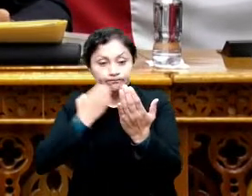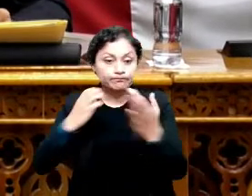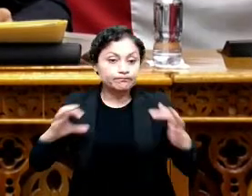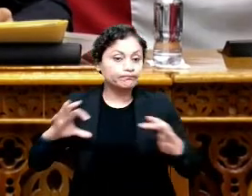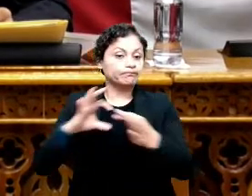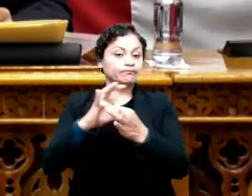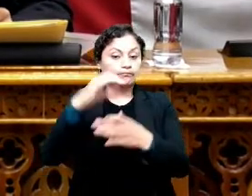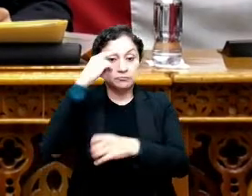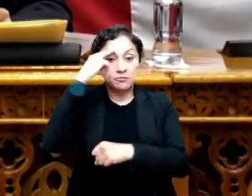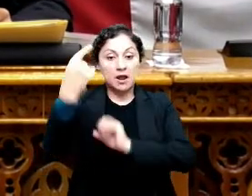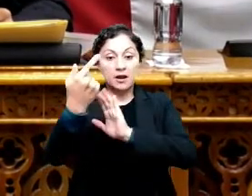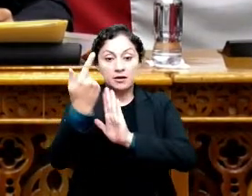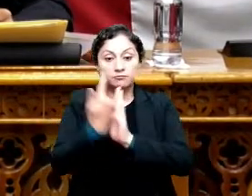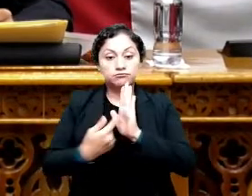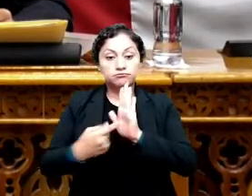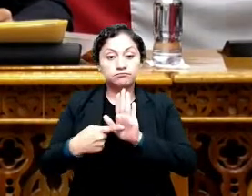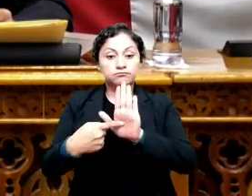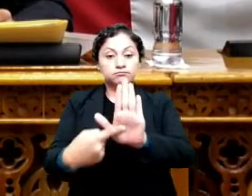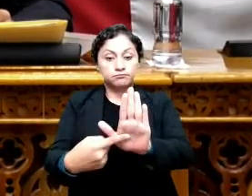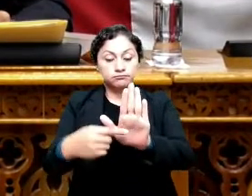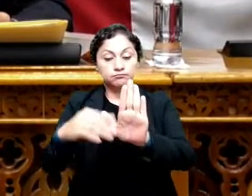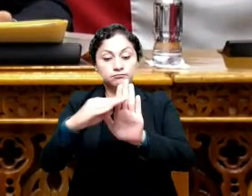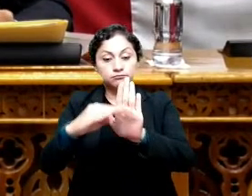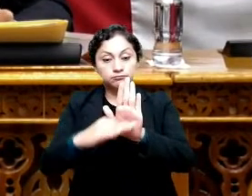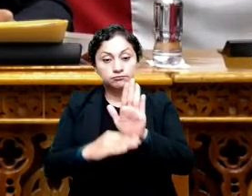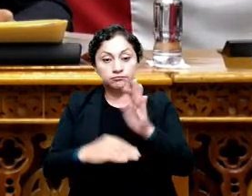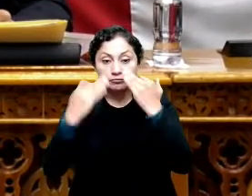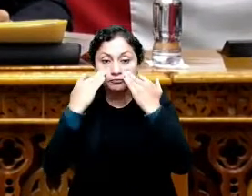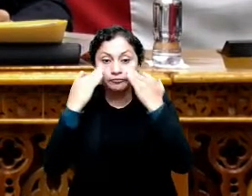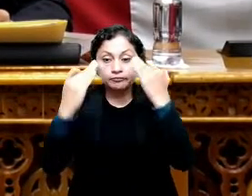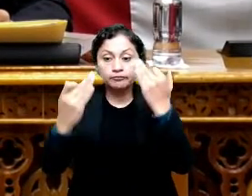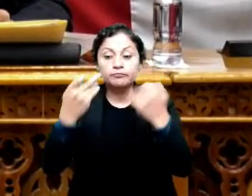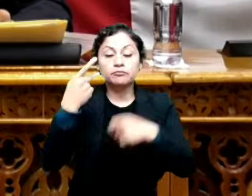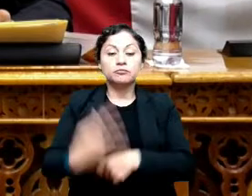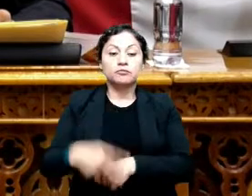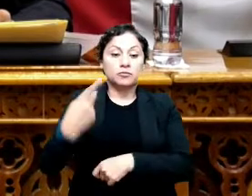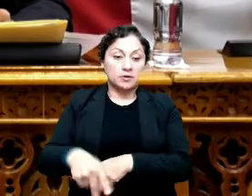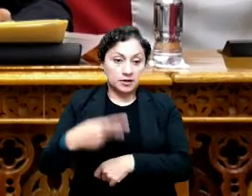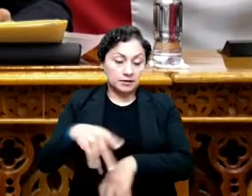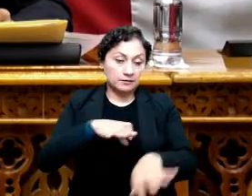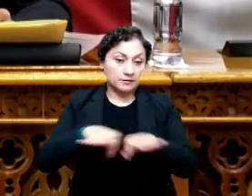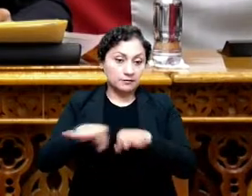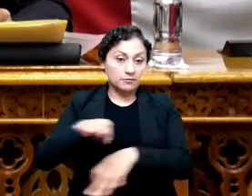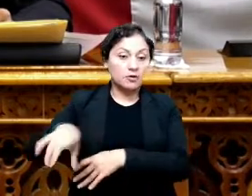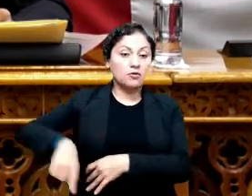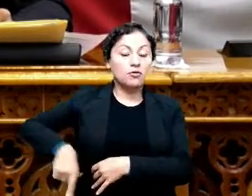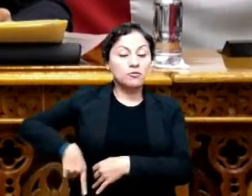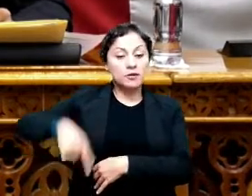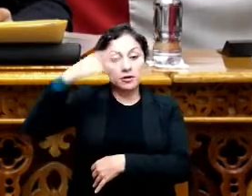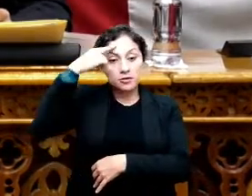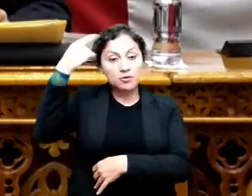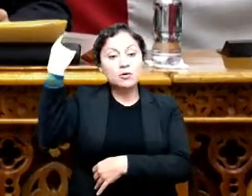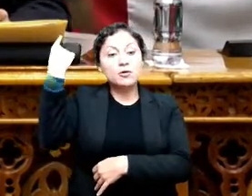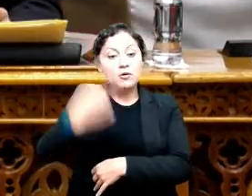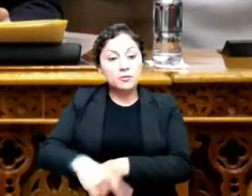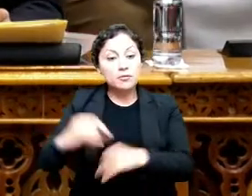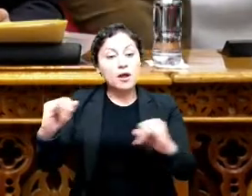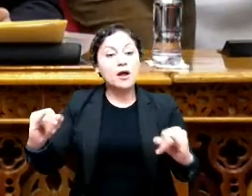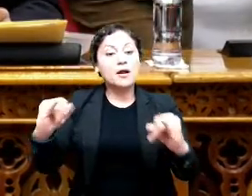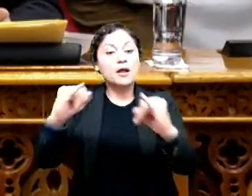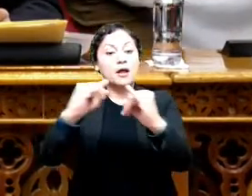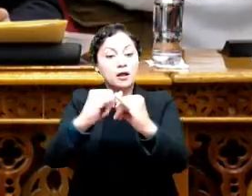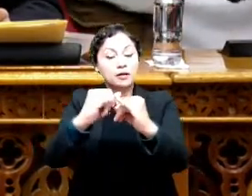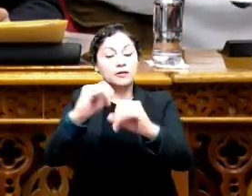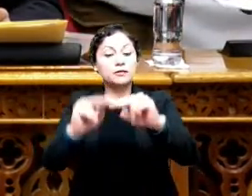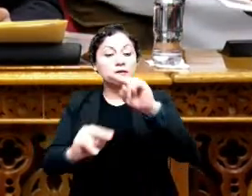de cuentas y transparencia en el ejercicio público, favoreciendo el acercamiento y el diálogo institucional entre los